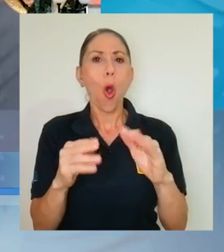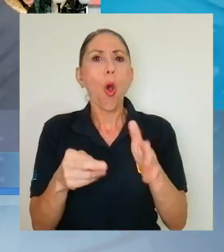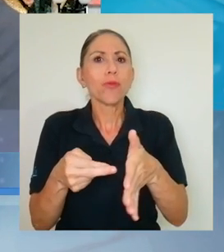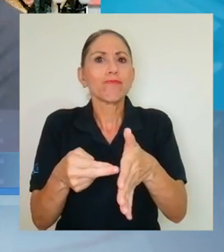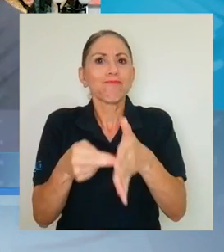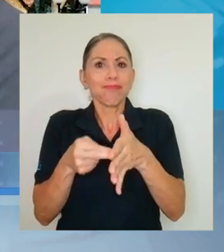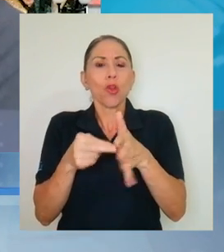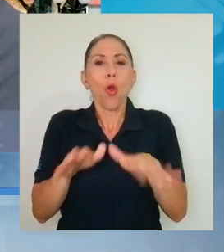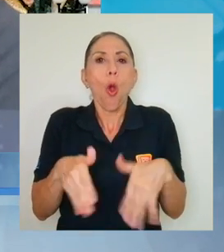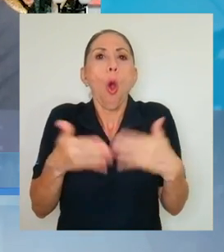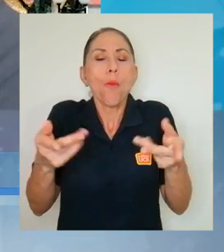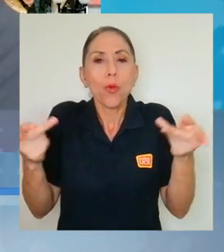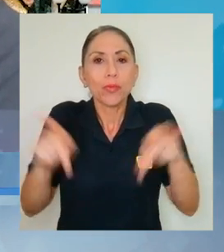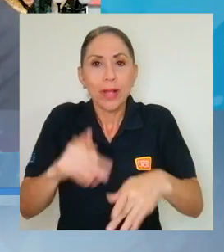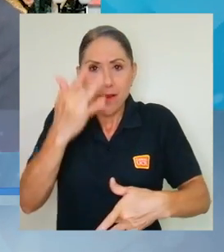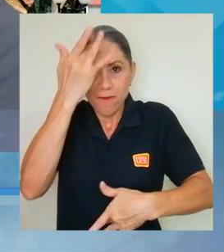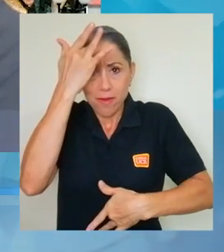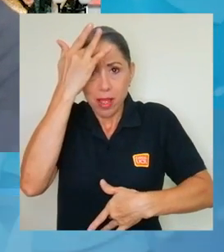El